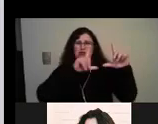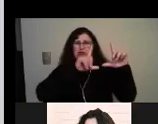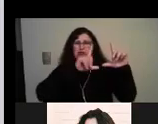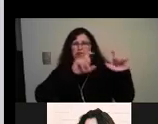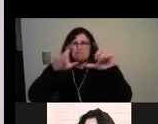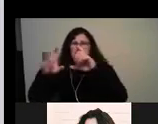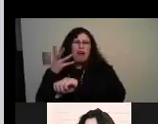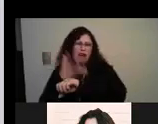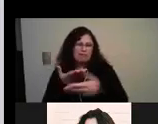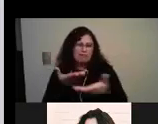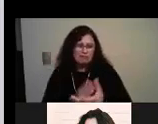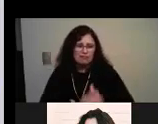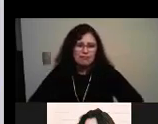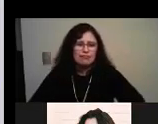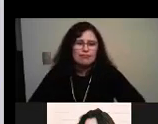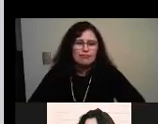¿ya?